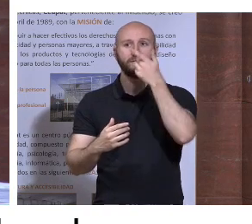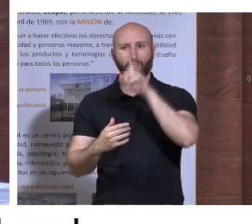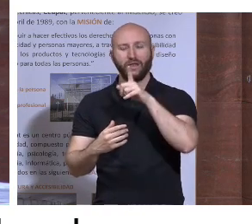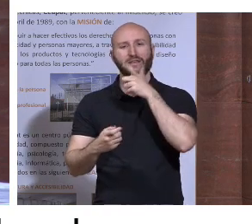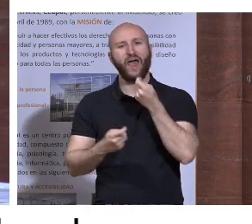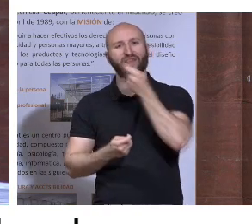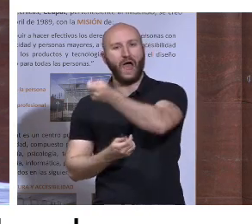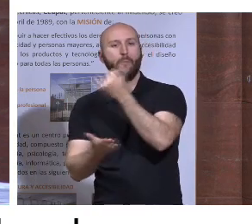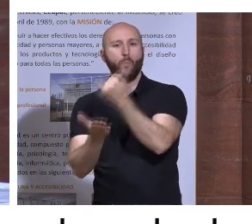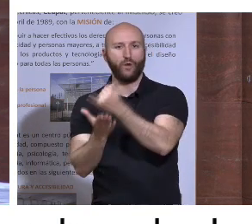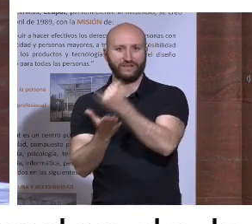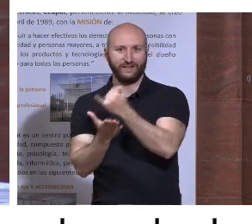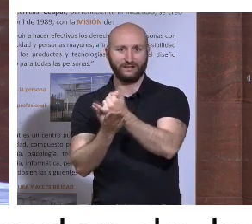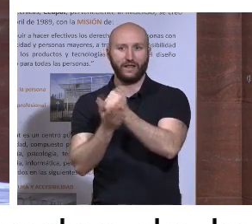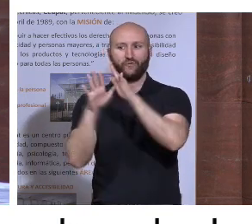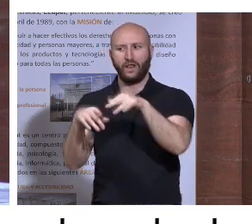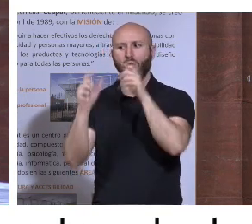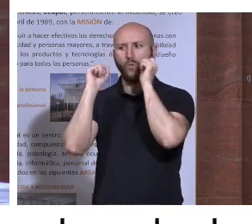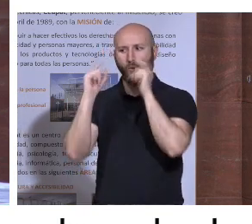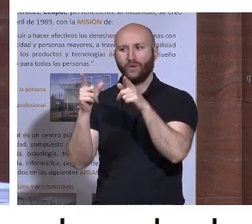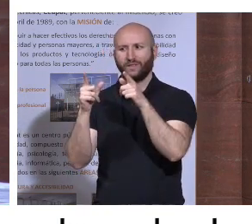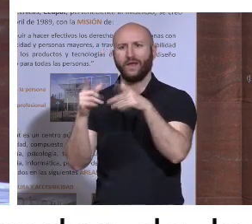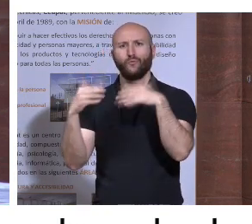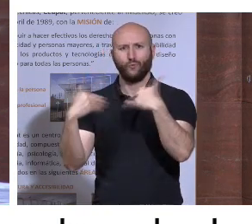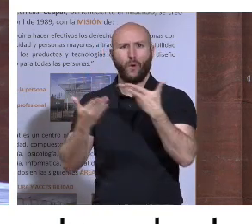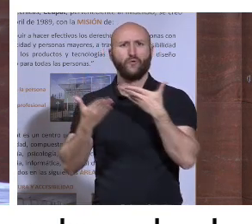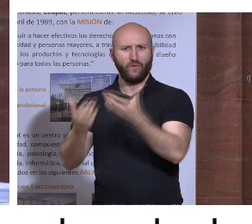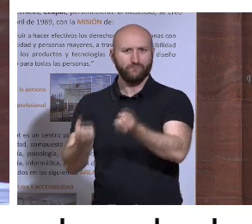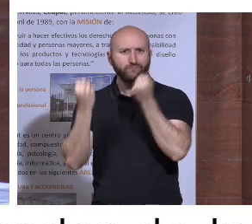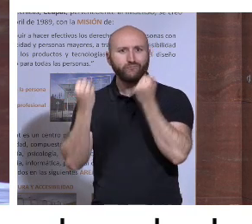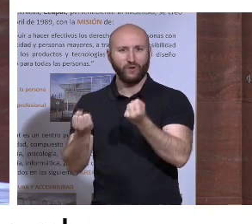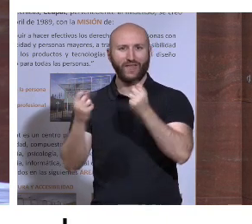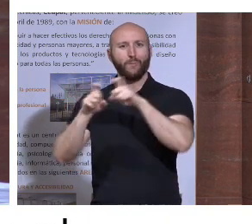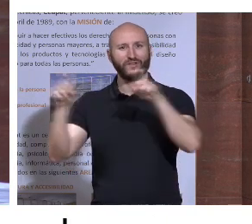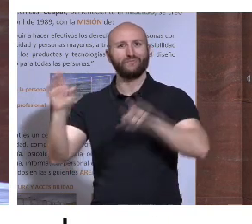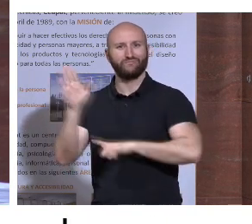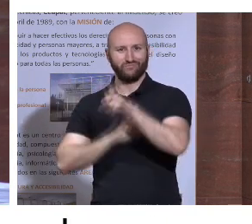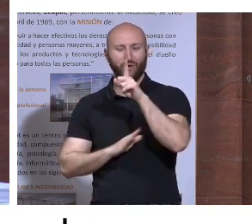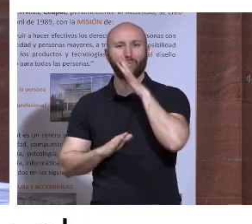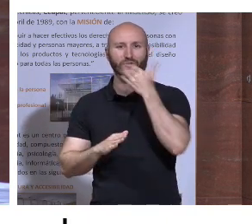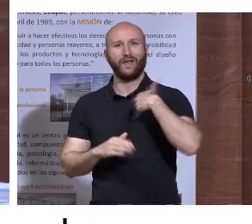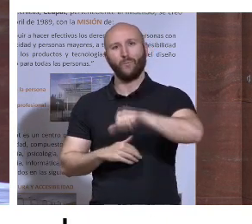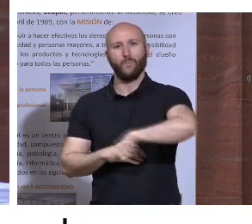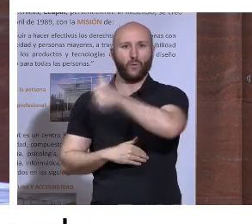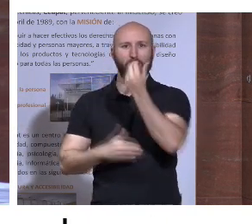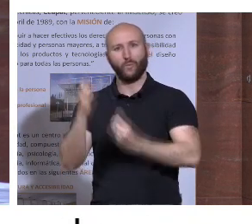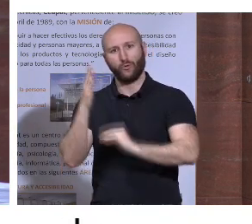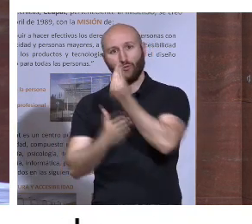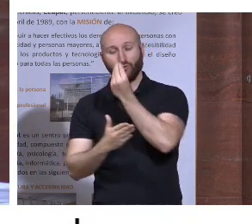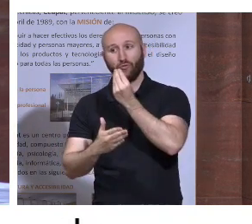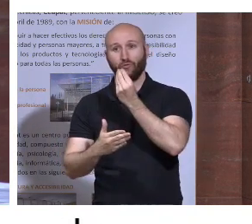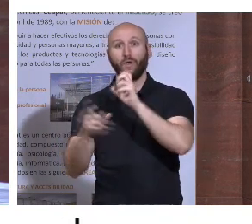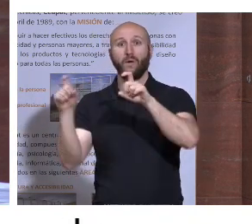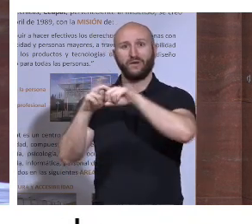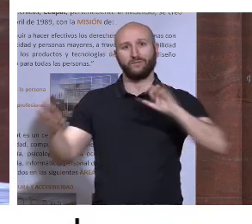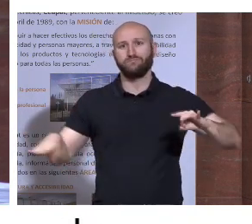muestras y el terapeuta, que ha sido una gran ayuda para la empresa, ya que ha probado los productos y ha enviado a la empresa un informe en